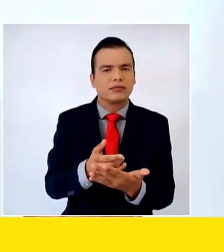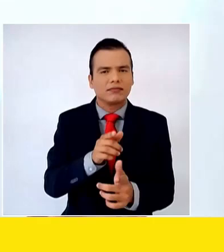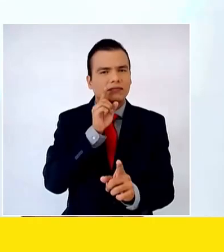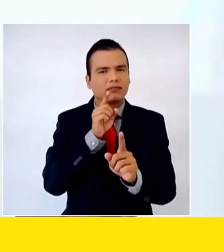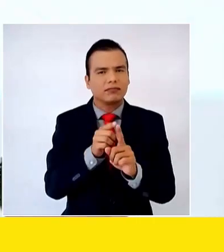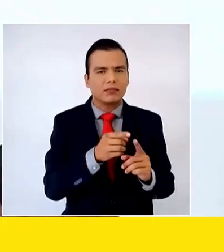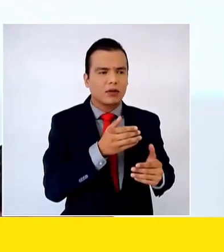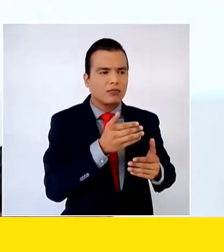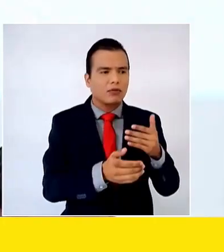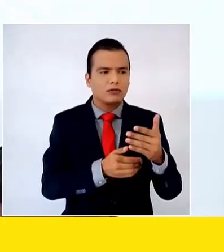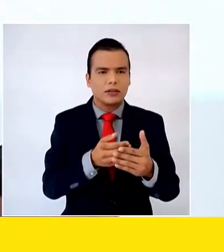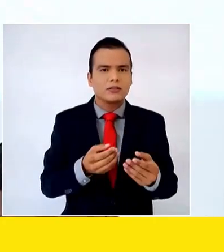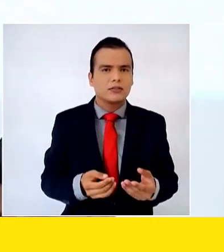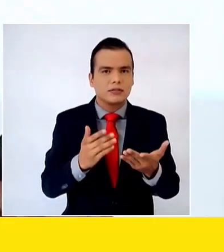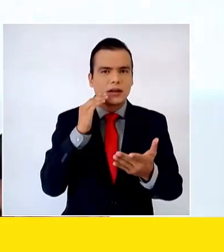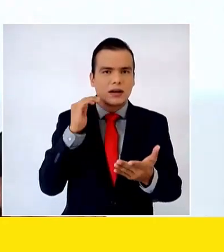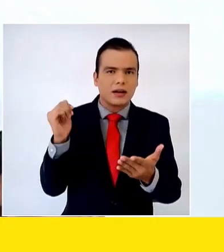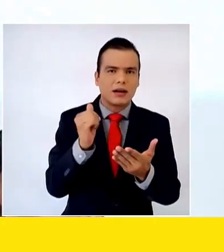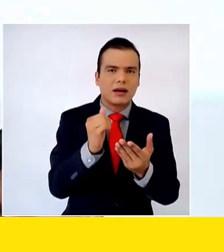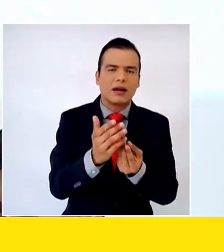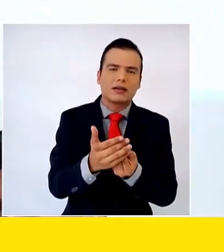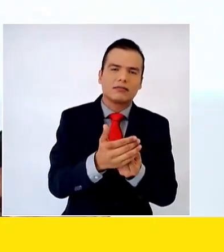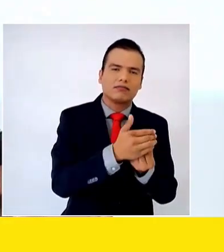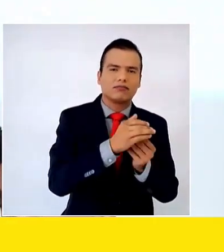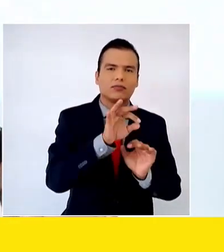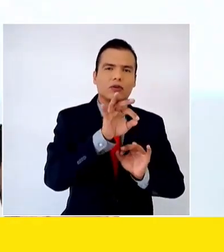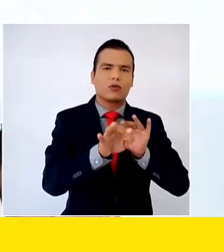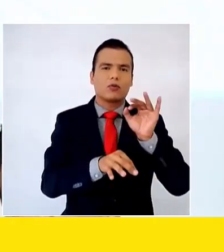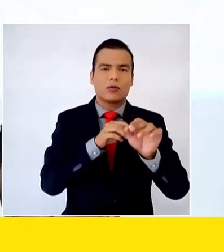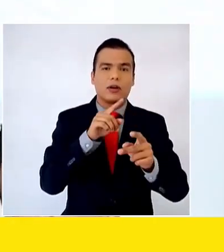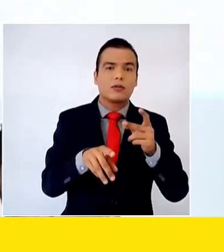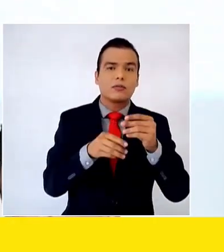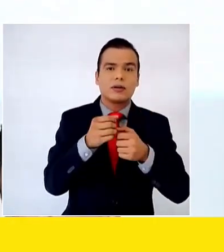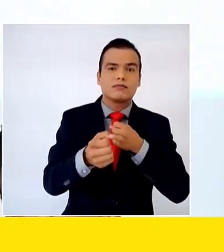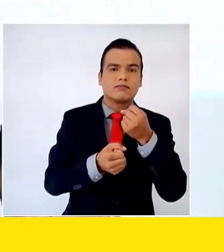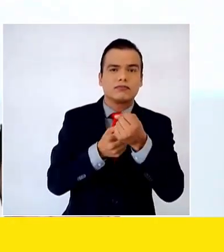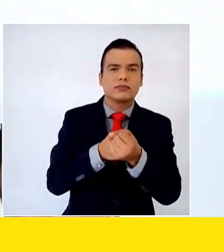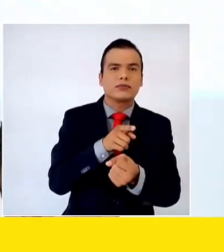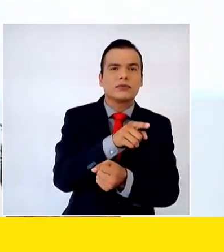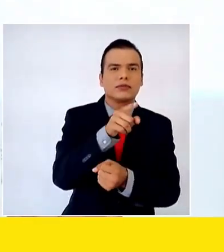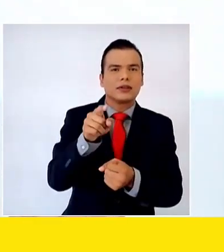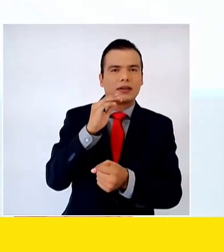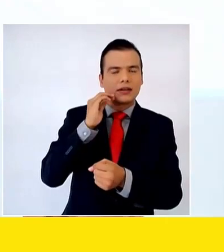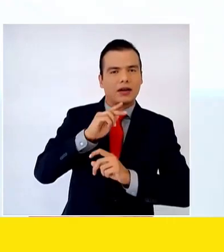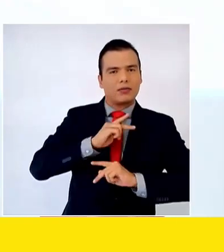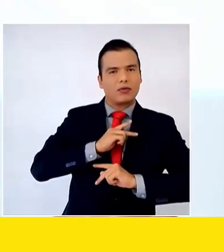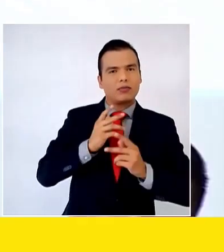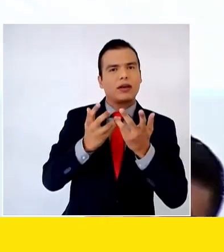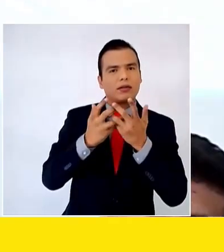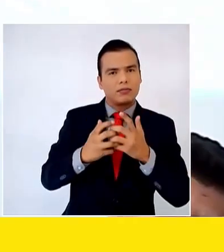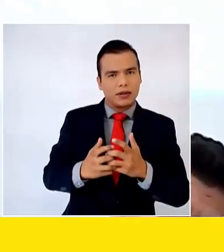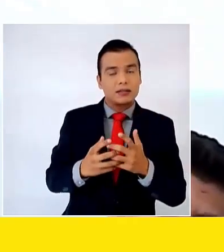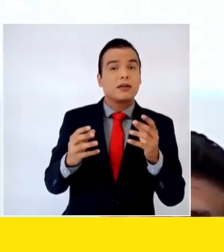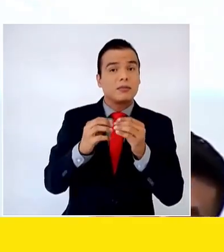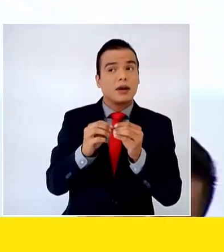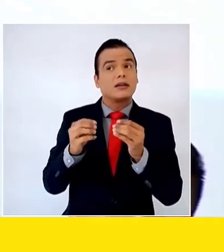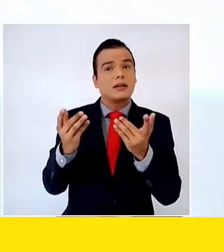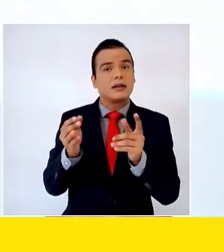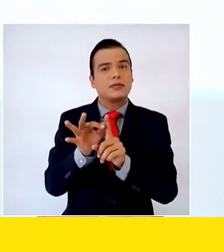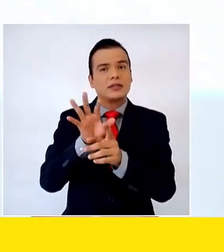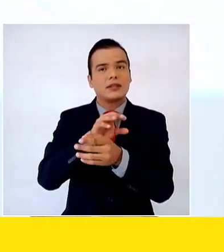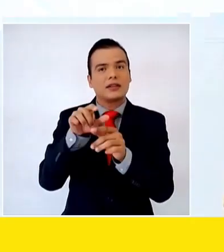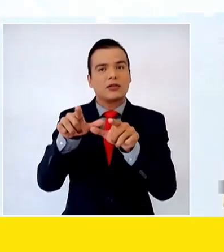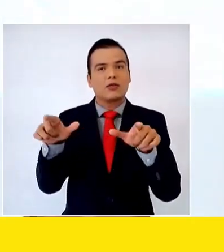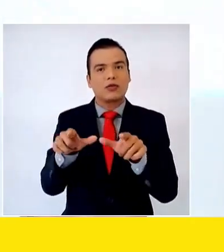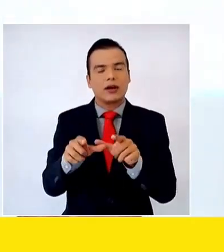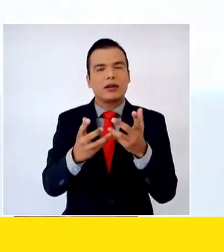mujeres. Segundo, nuestras empresas puedan tener lugares para la lactatón. Y tercero, que los jardines infantiles son importantísimos